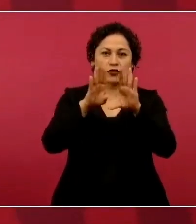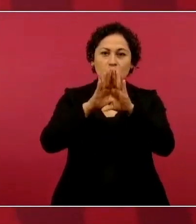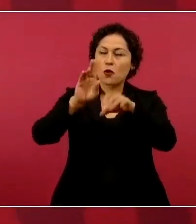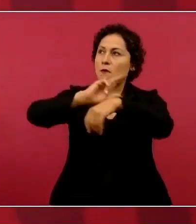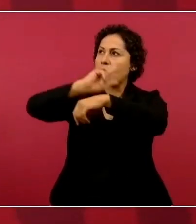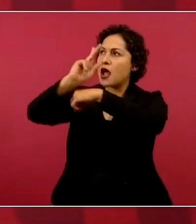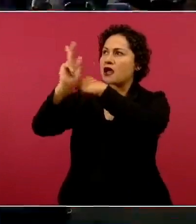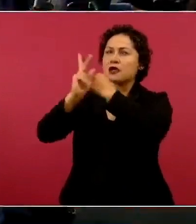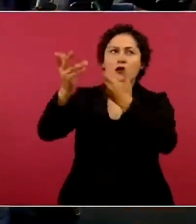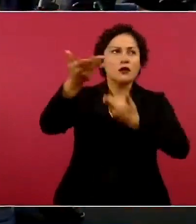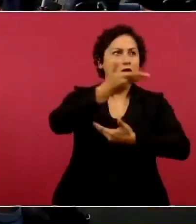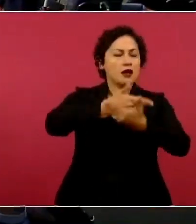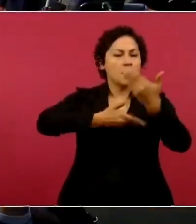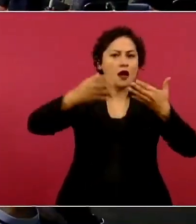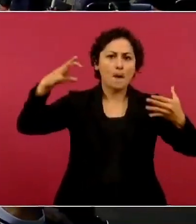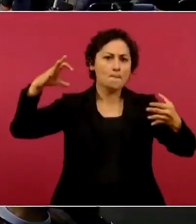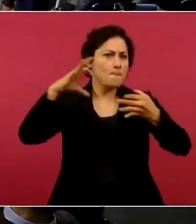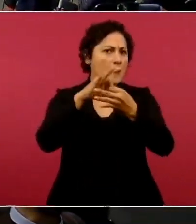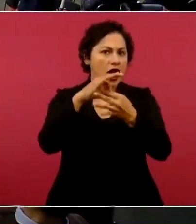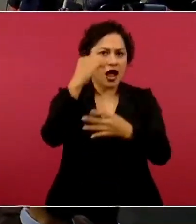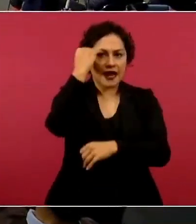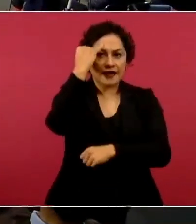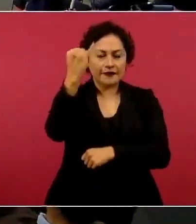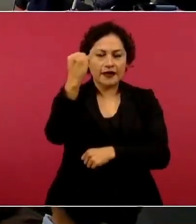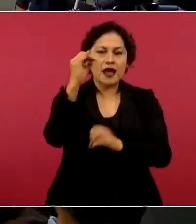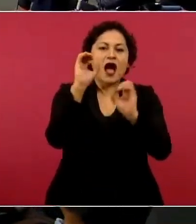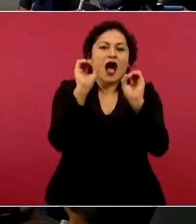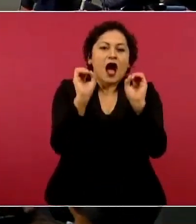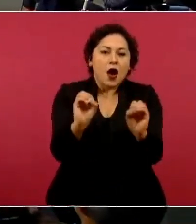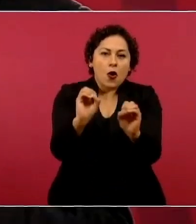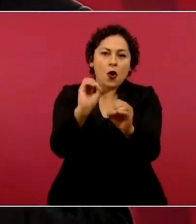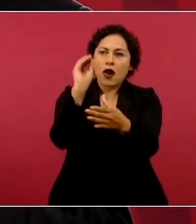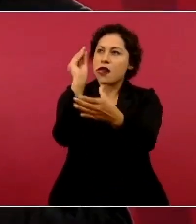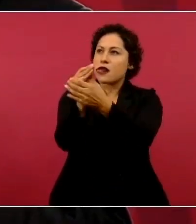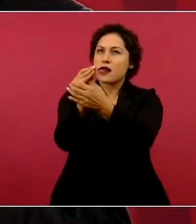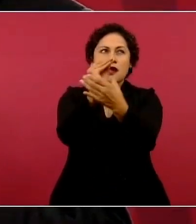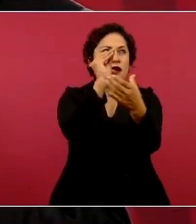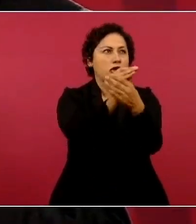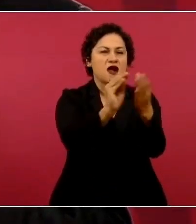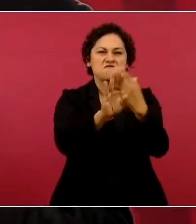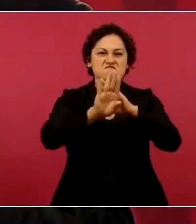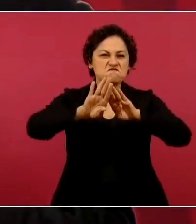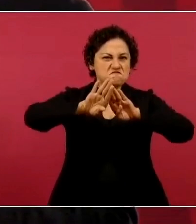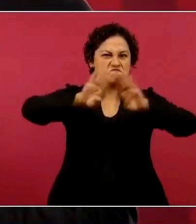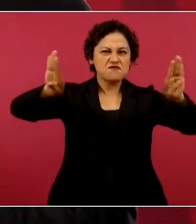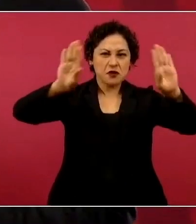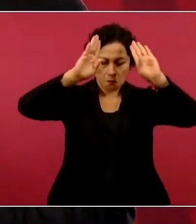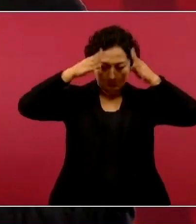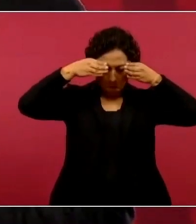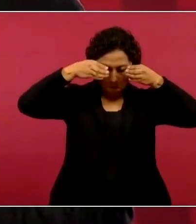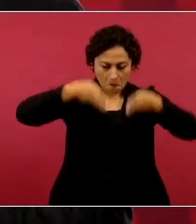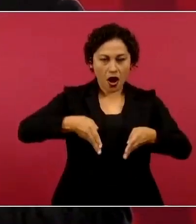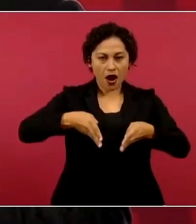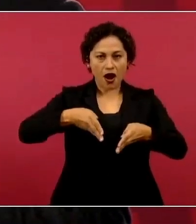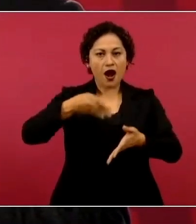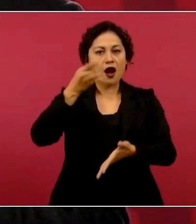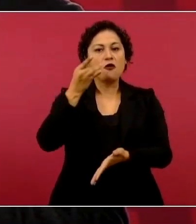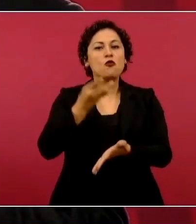o no tomamos en cuenta las ideas universales y nos